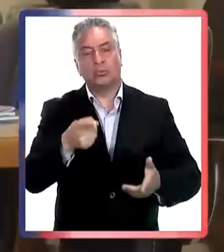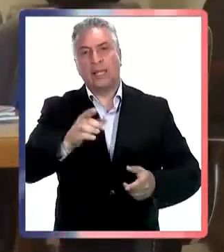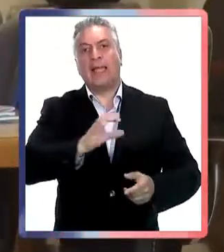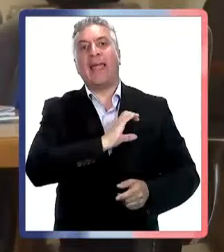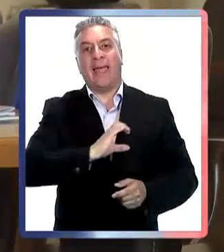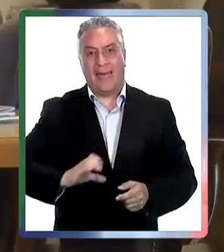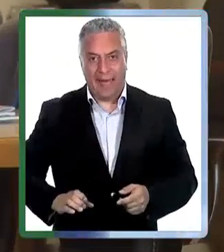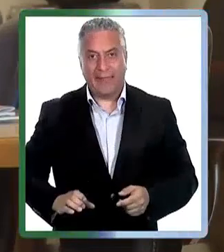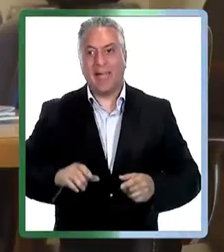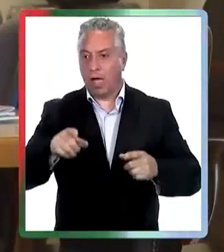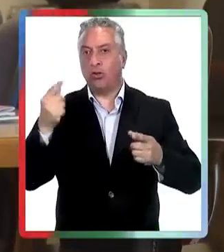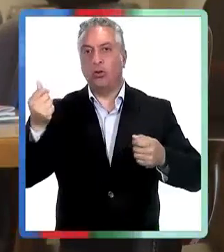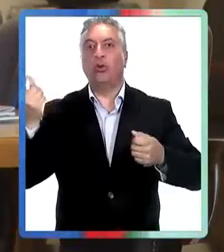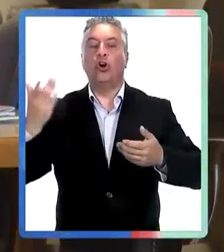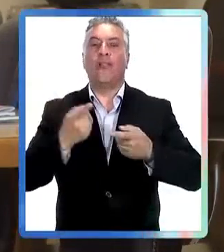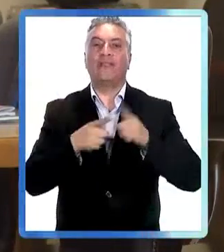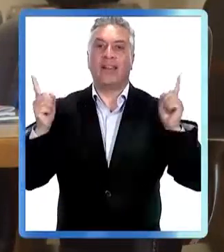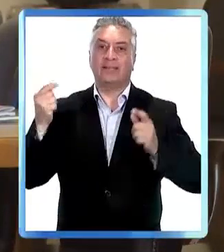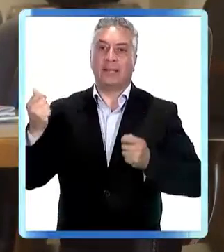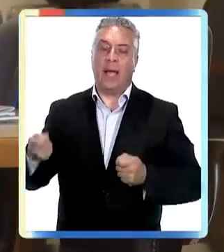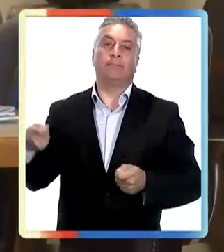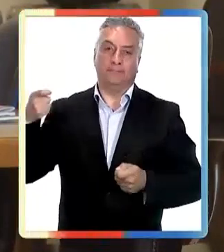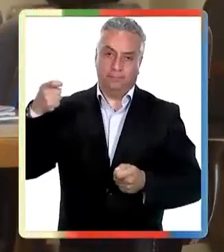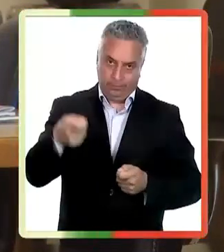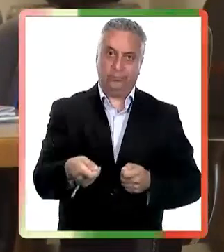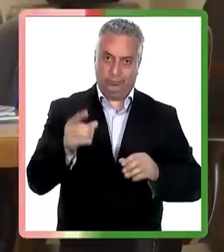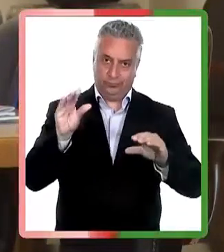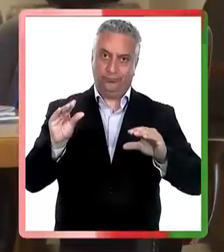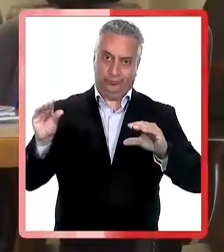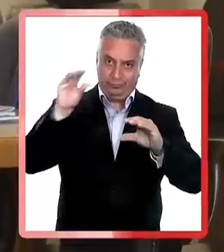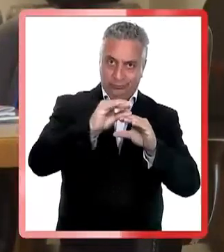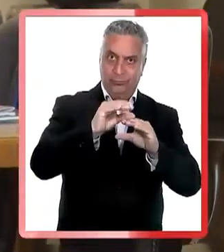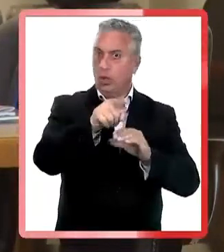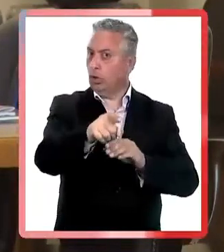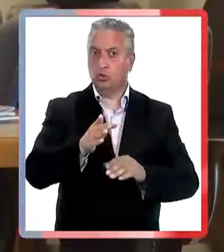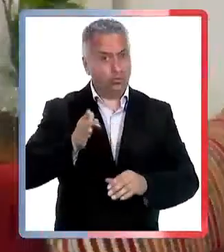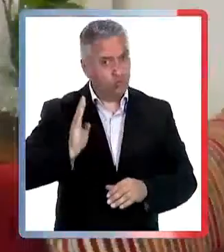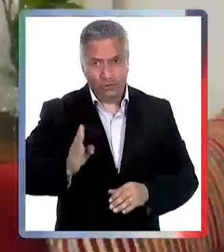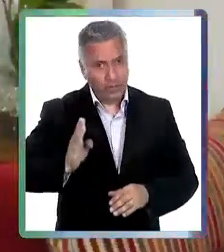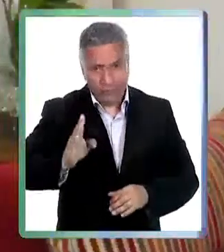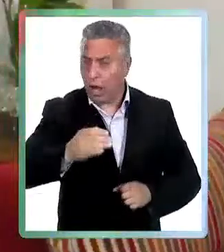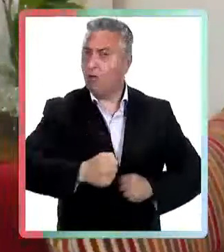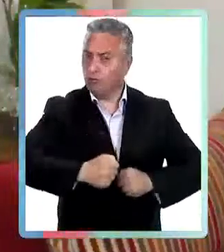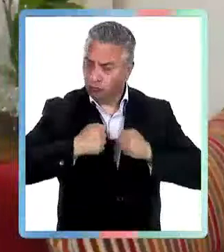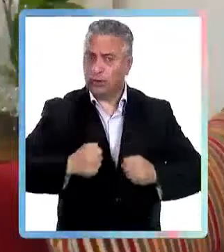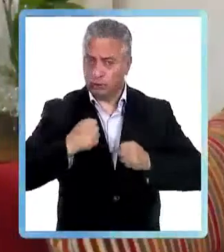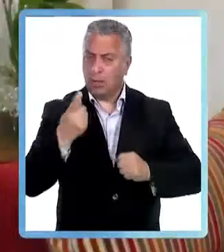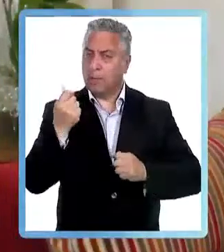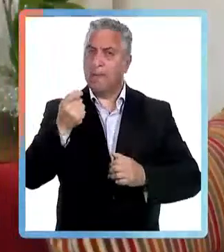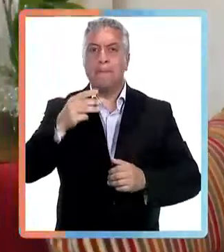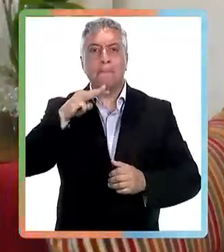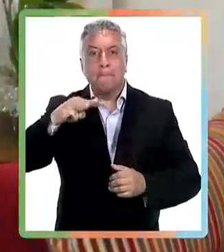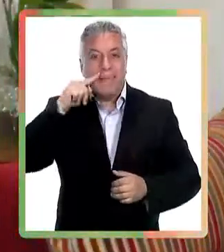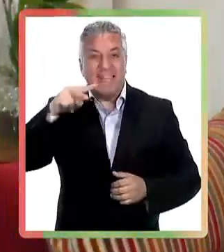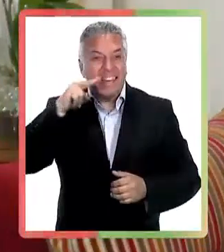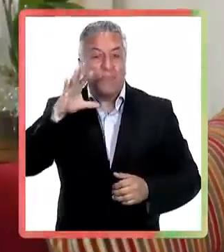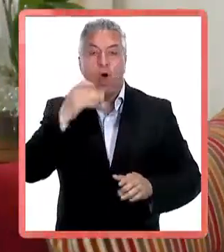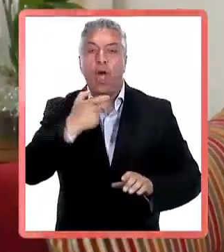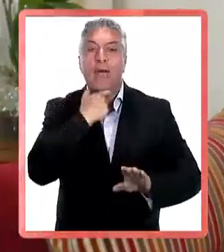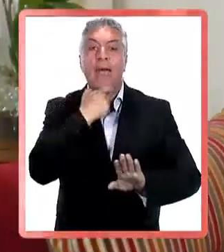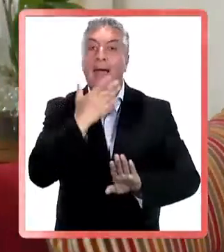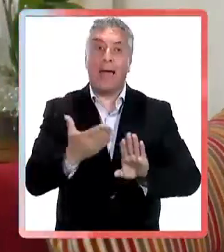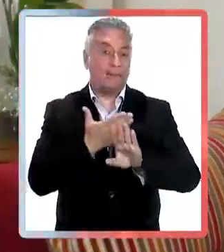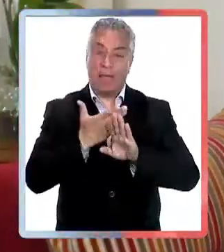el Estado le cubre la diferencia, eso sigue con toda fuerza, porque el ingreso mínimo garantizado es